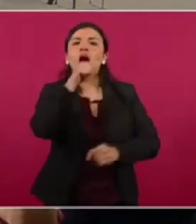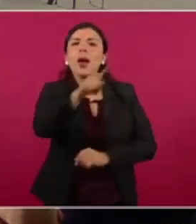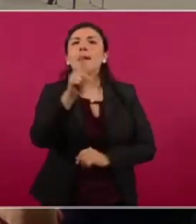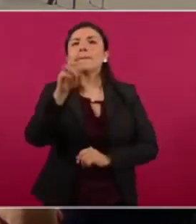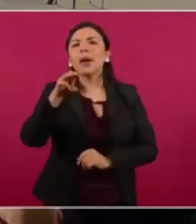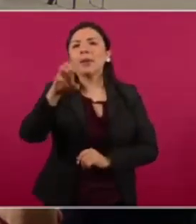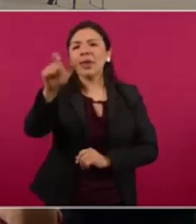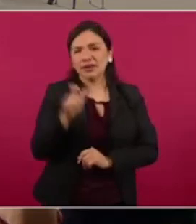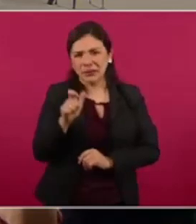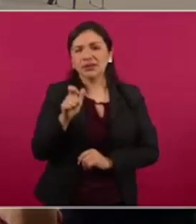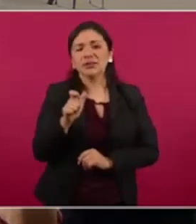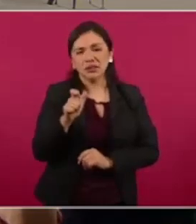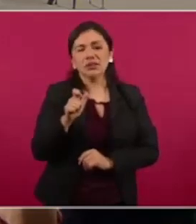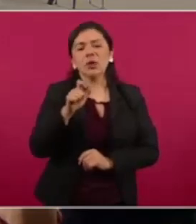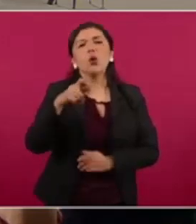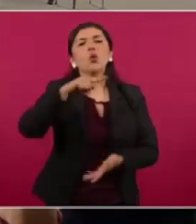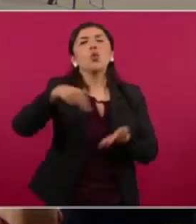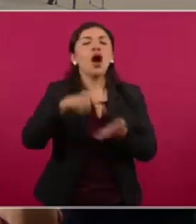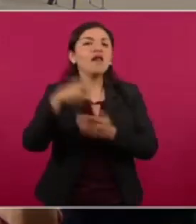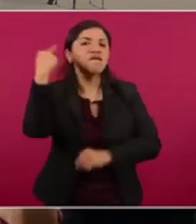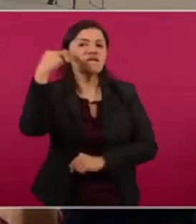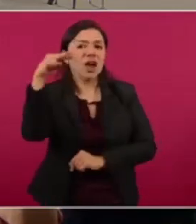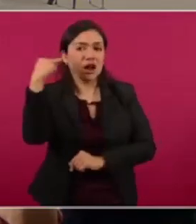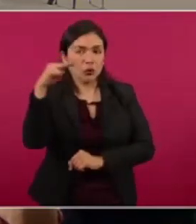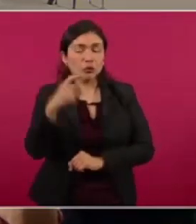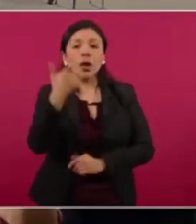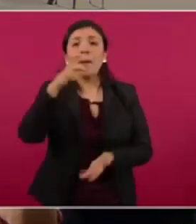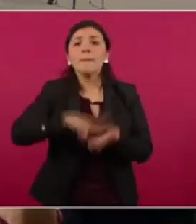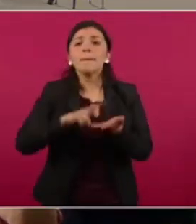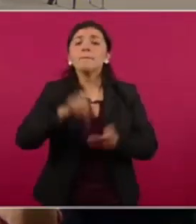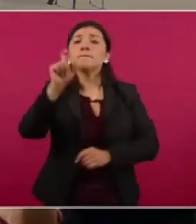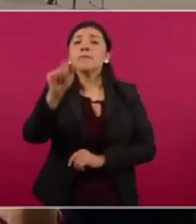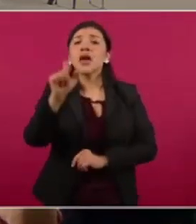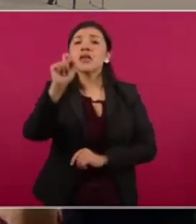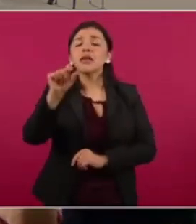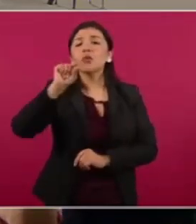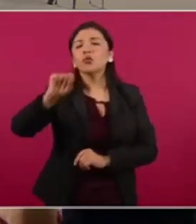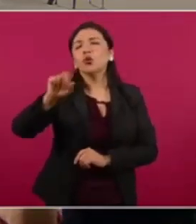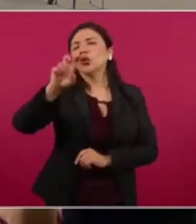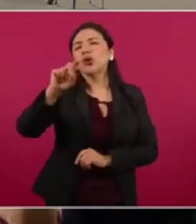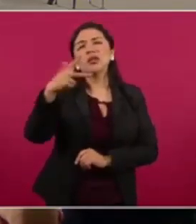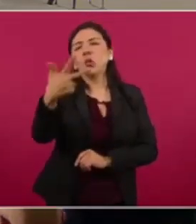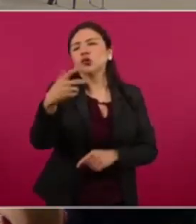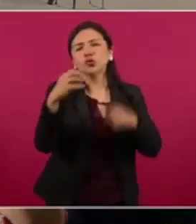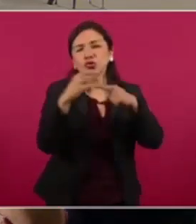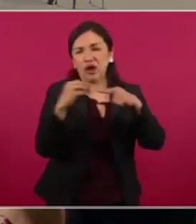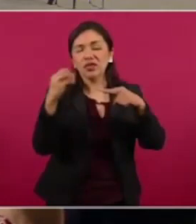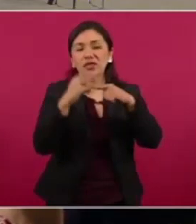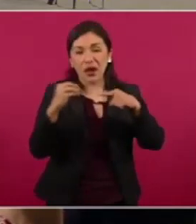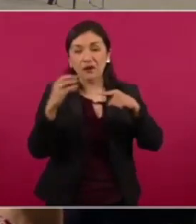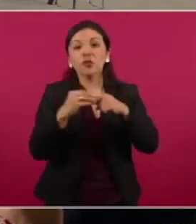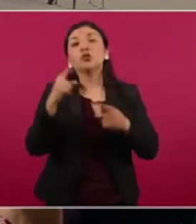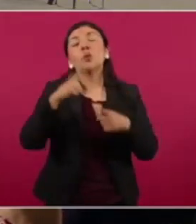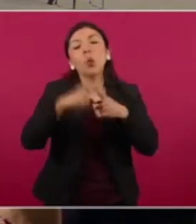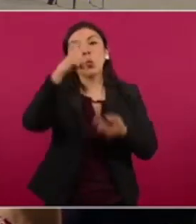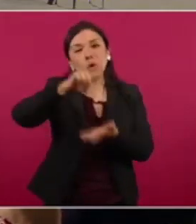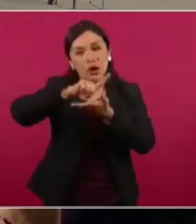Pemex, Úrsula Galván Veracruz, a 20 pesos con 38 centavos el